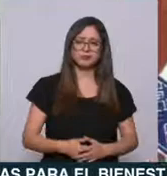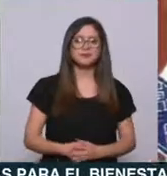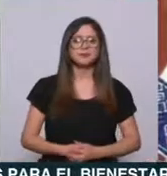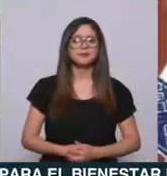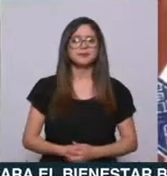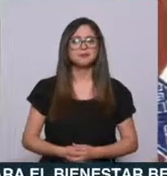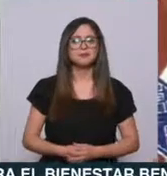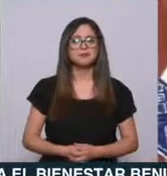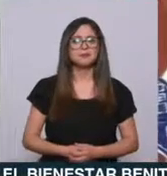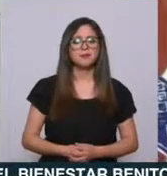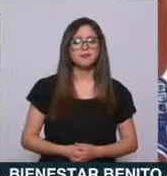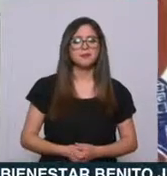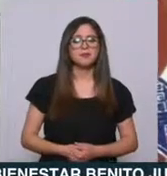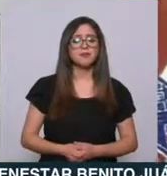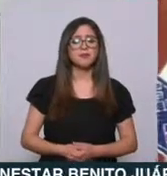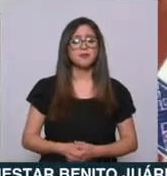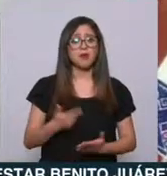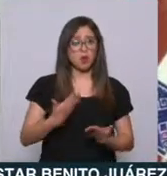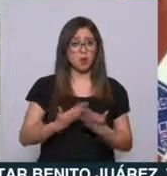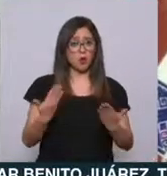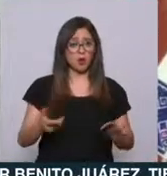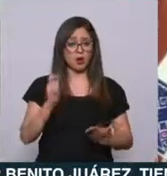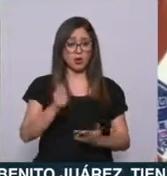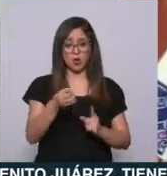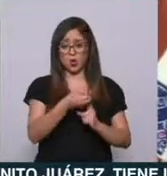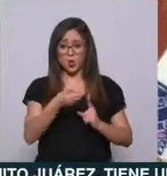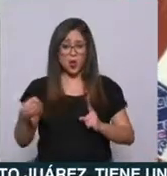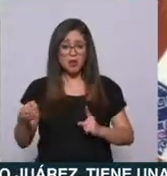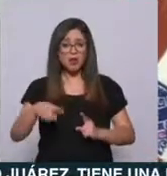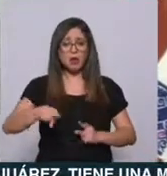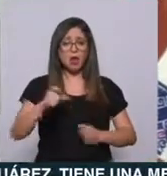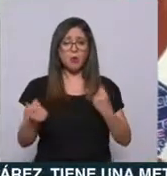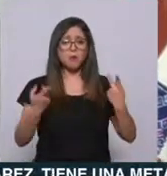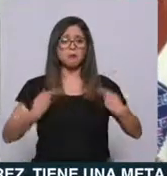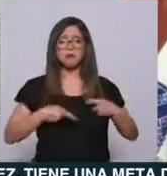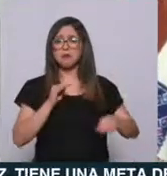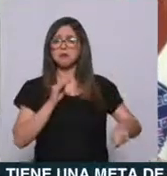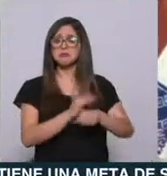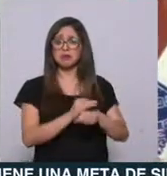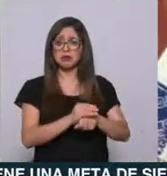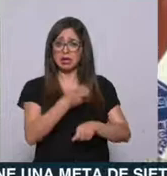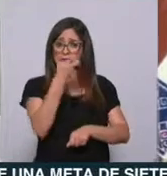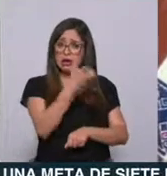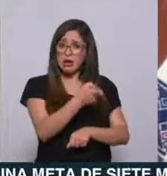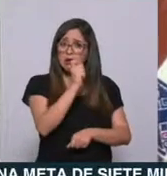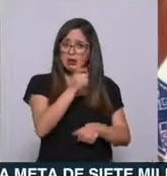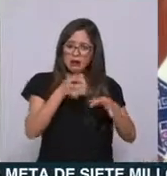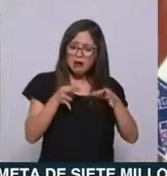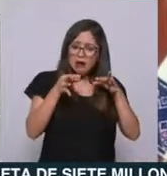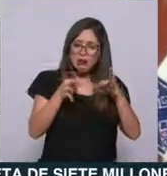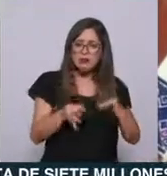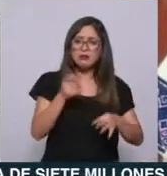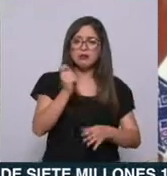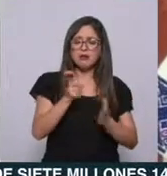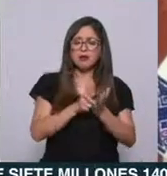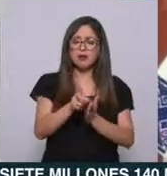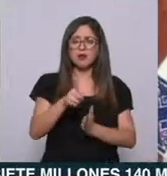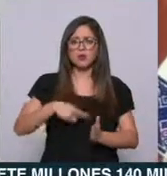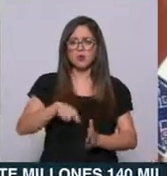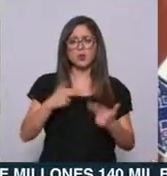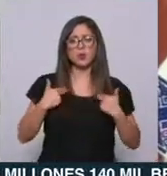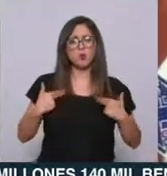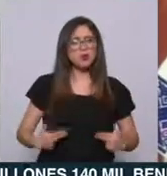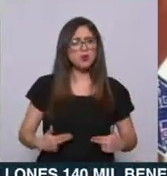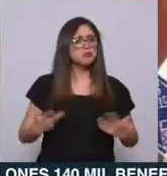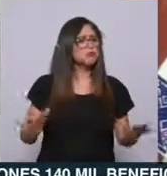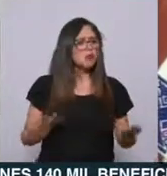los instrumentos que pretenden dar orden a nuestra ciudad y que en principio garantizan el ejercicio de los derechos humanos. Y estamos hablando